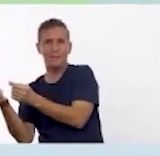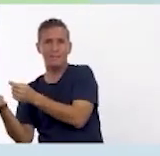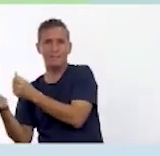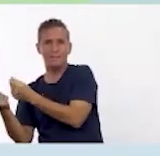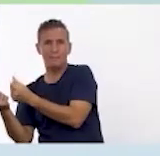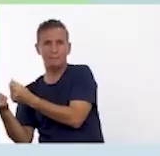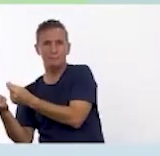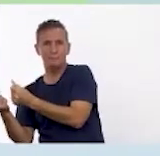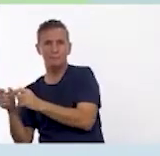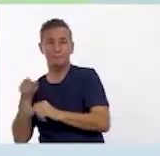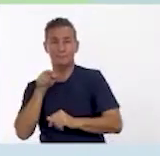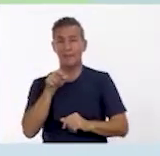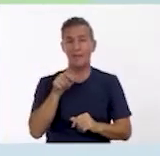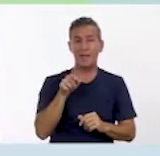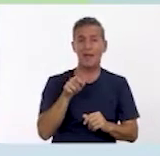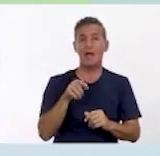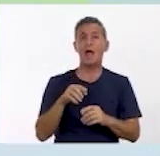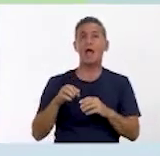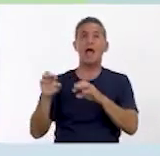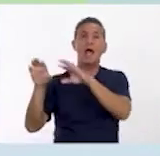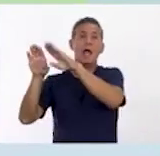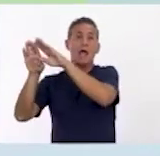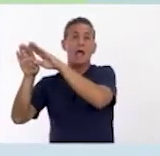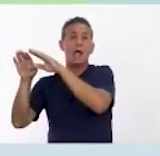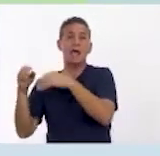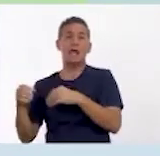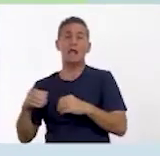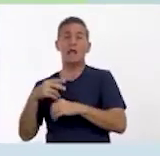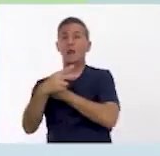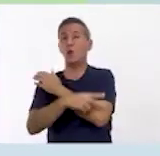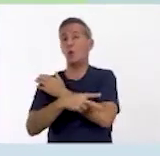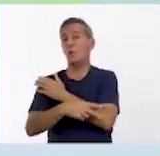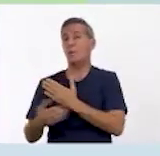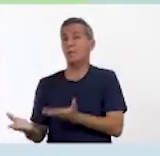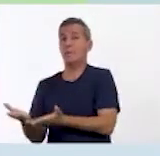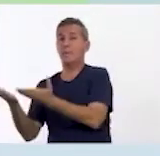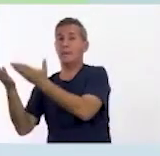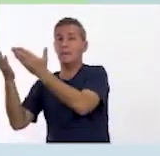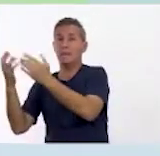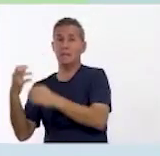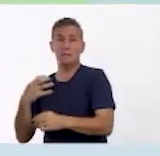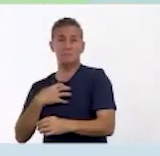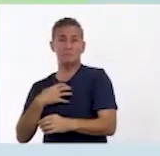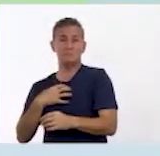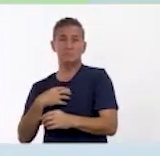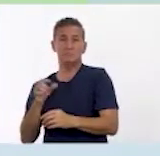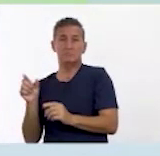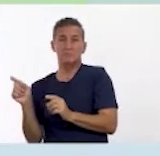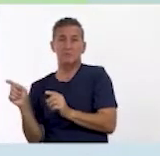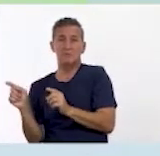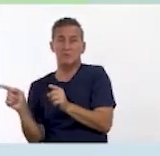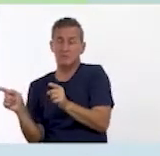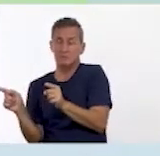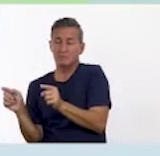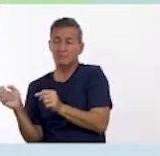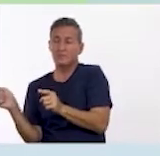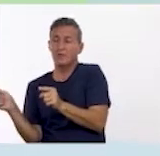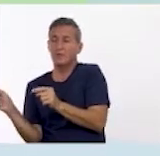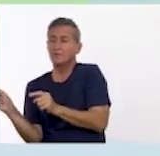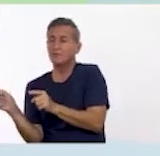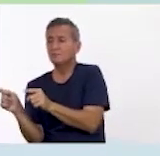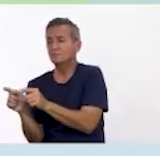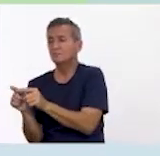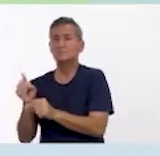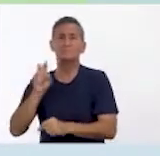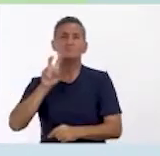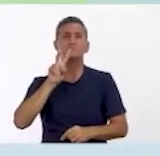países desarrollados tienen la menor superficie en el mundo, 31 millones de kilómetros